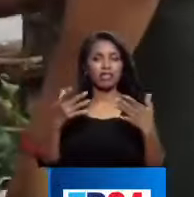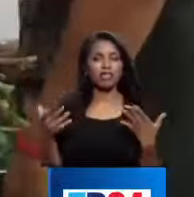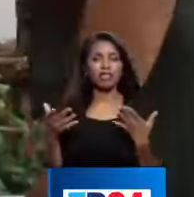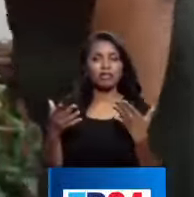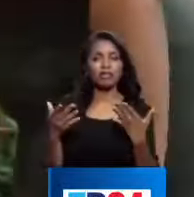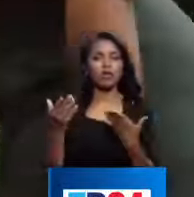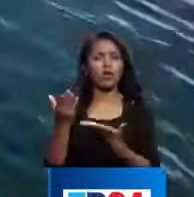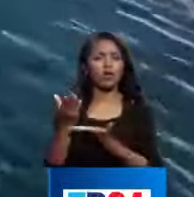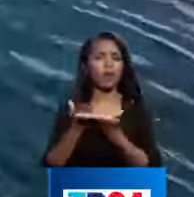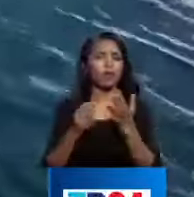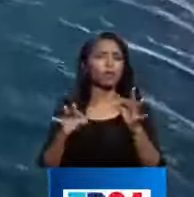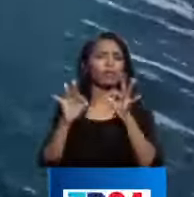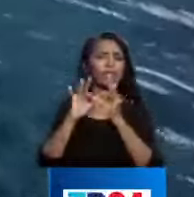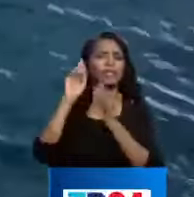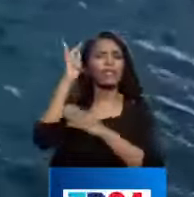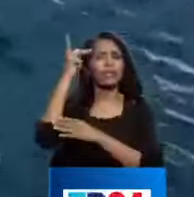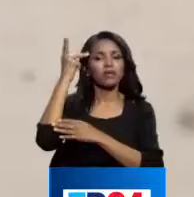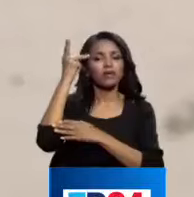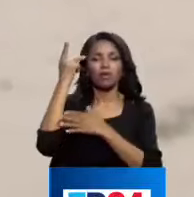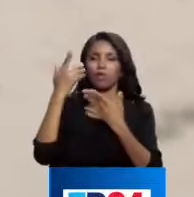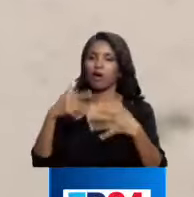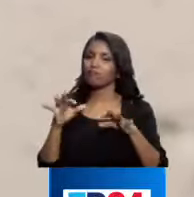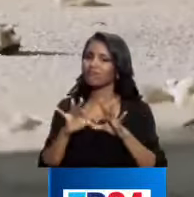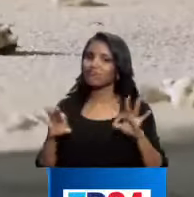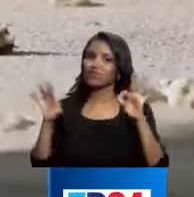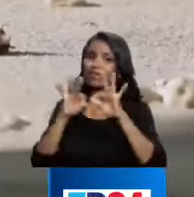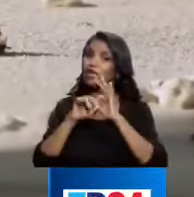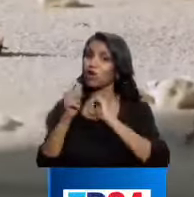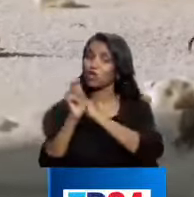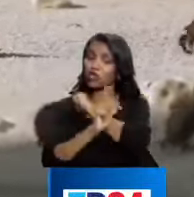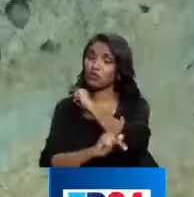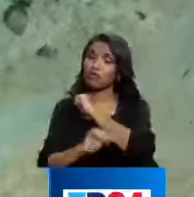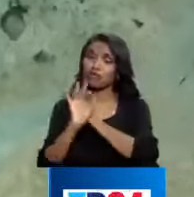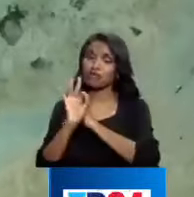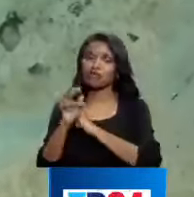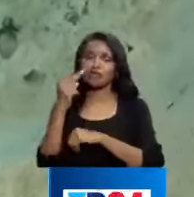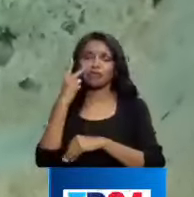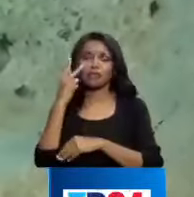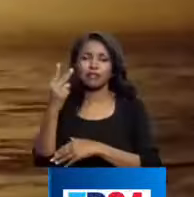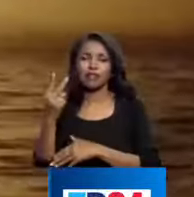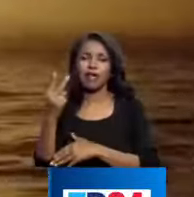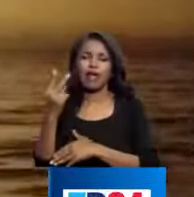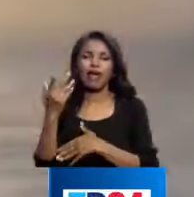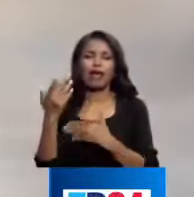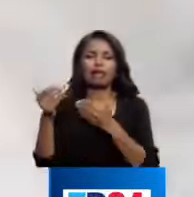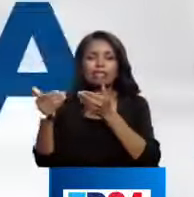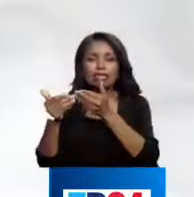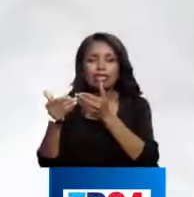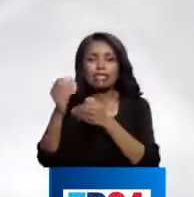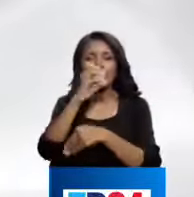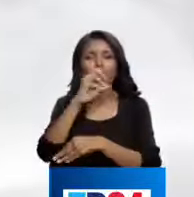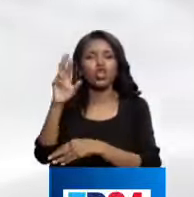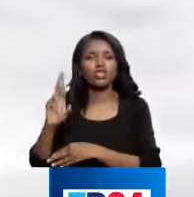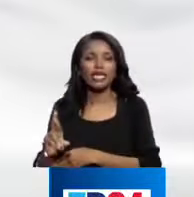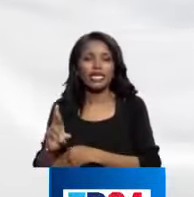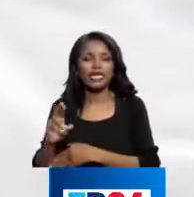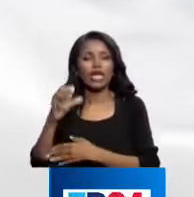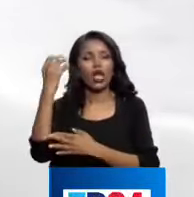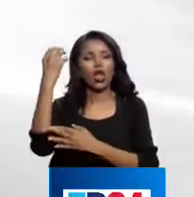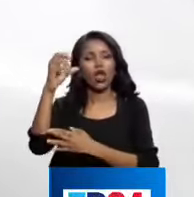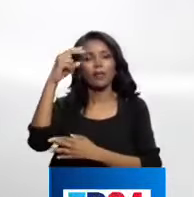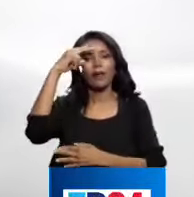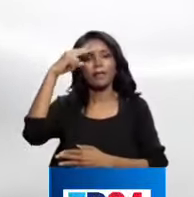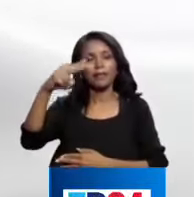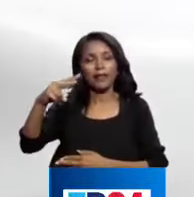como política de Estado ha sido indiscutible. Solo tenemos que mirar a nuestros vecinos, Costa Rica,